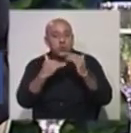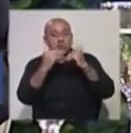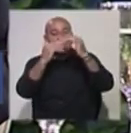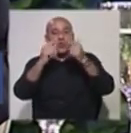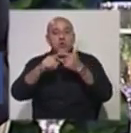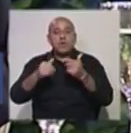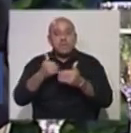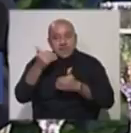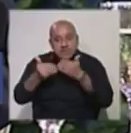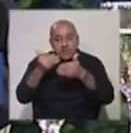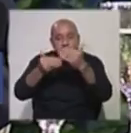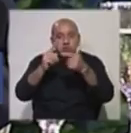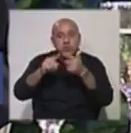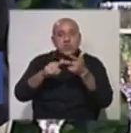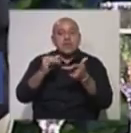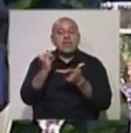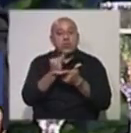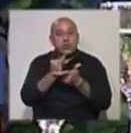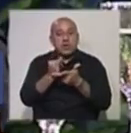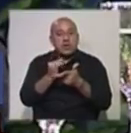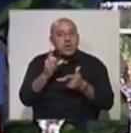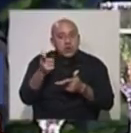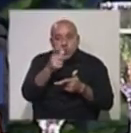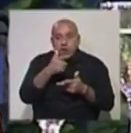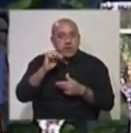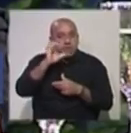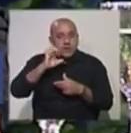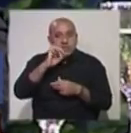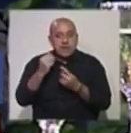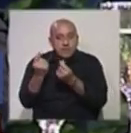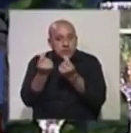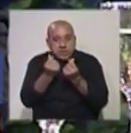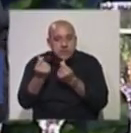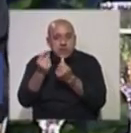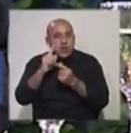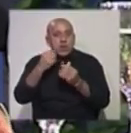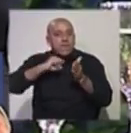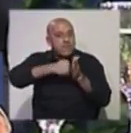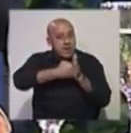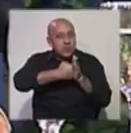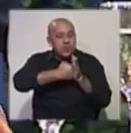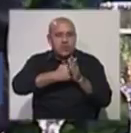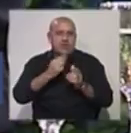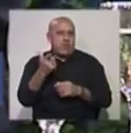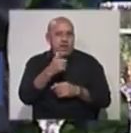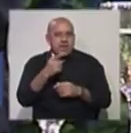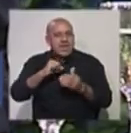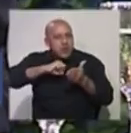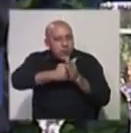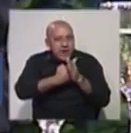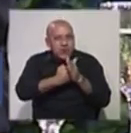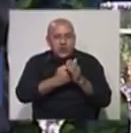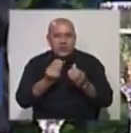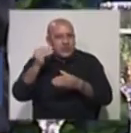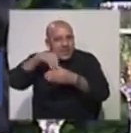desarrollo de la infraestructura y a la industria. No hay empresas, ni financieras, ni un solo banco. Y alguien me va a decir a mí que los bancos no están